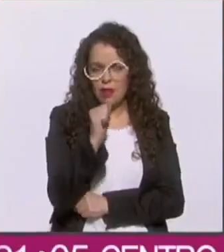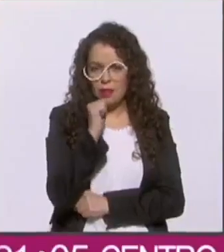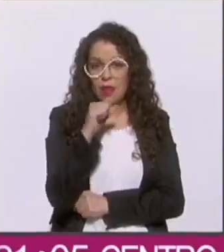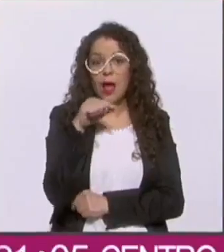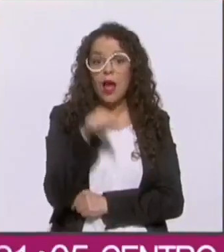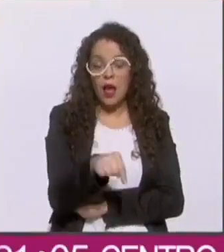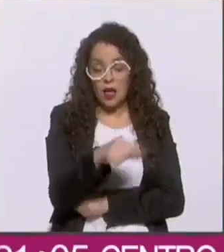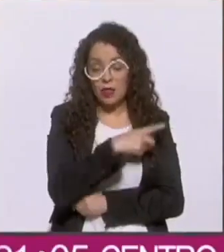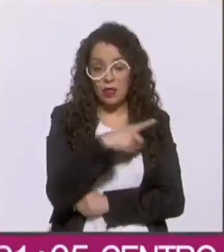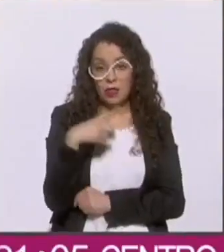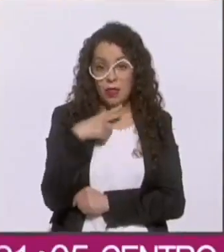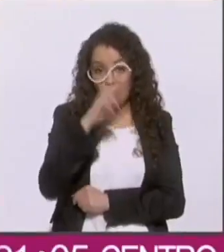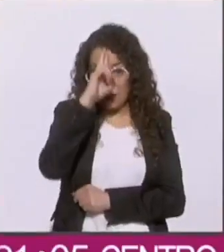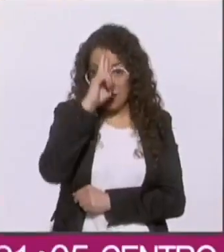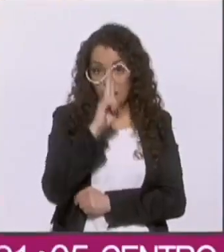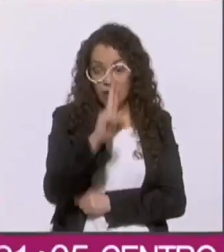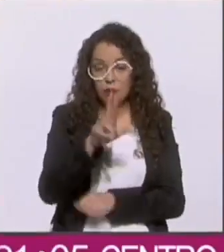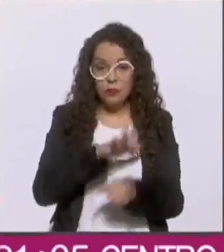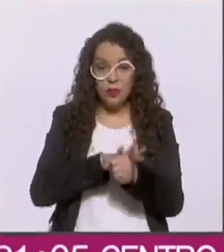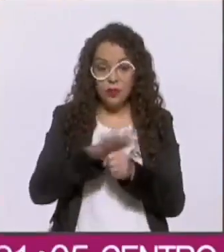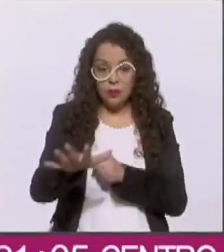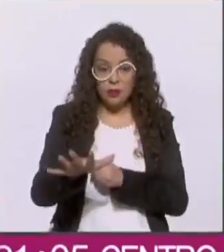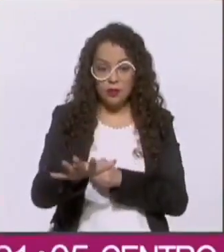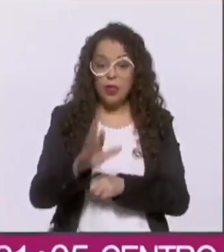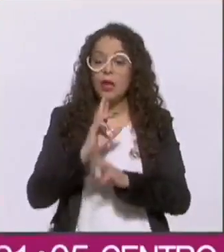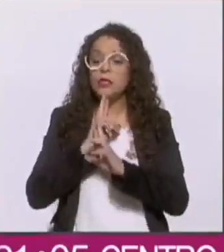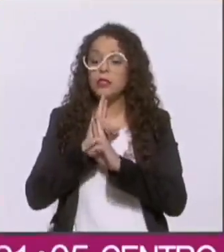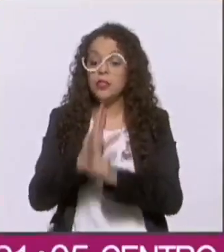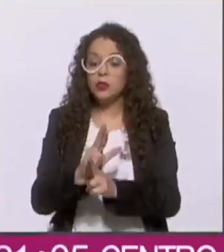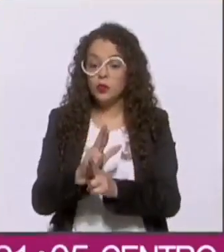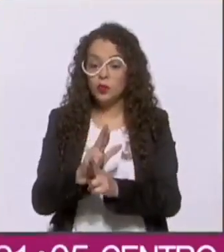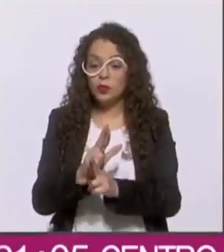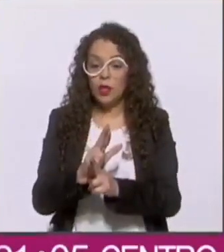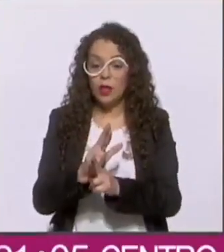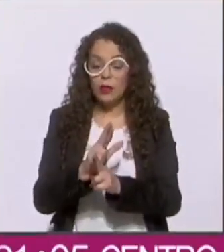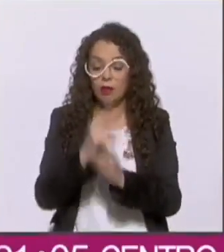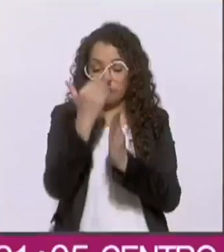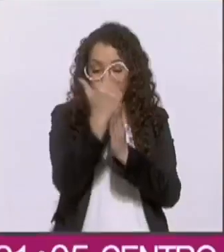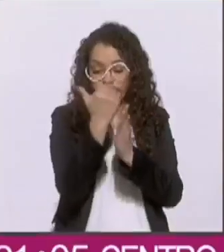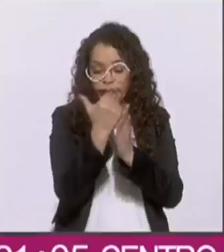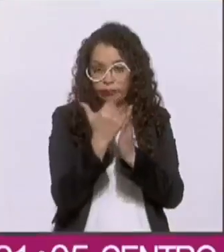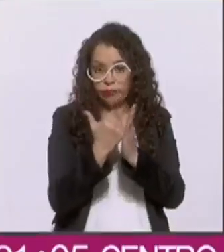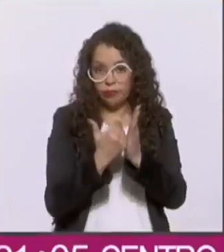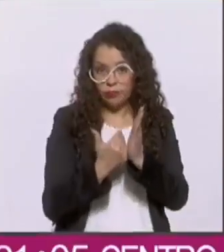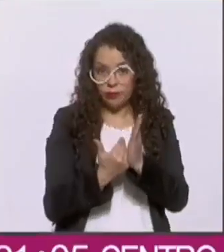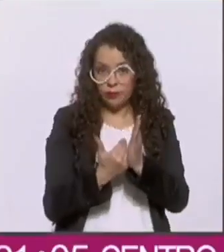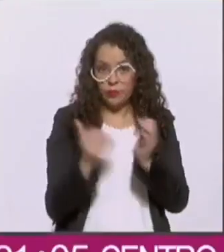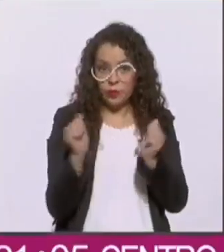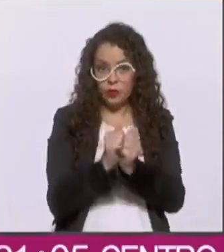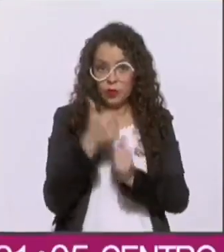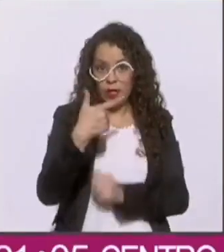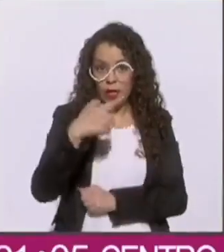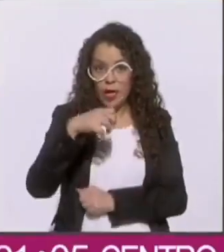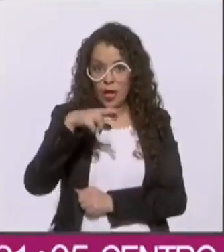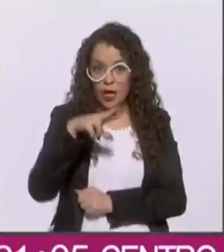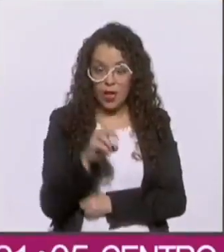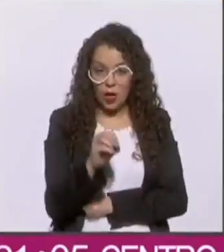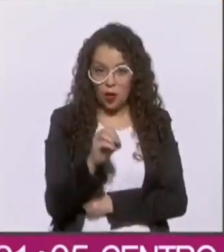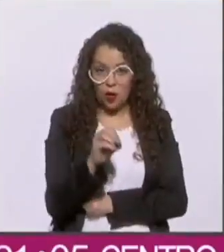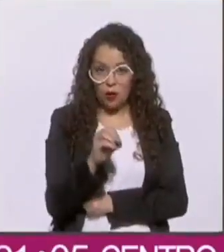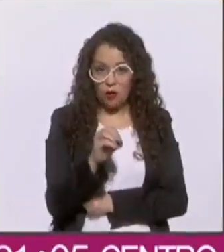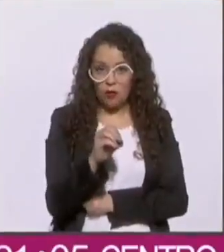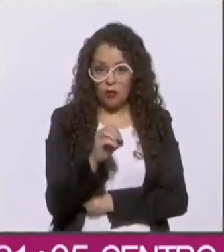se respeta el resultado con la aplicación del criterio de género. Y si